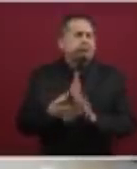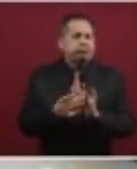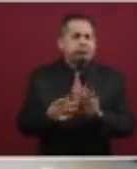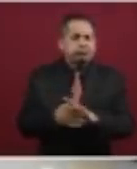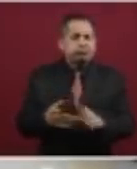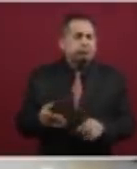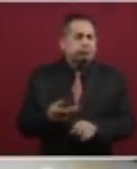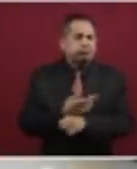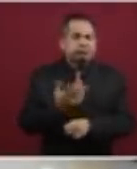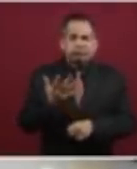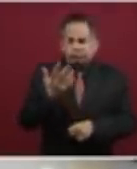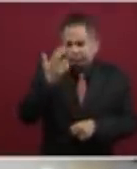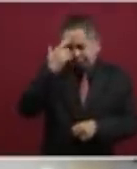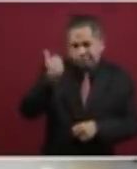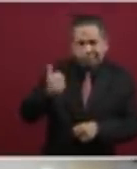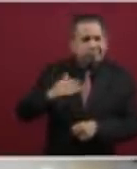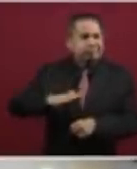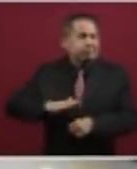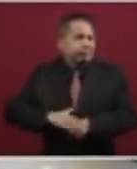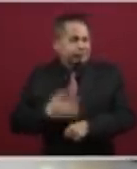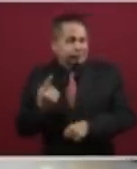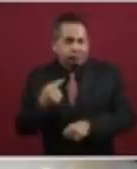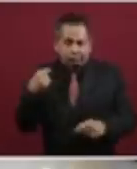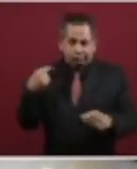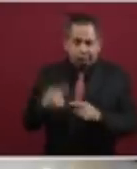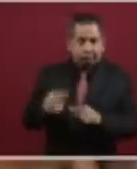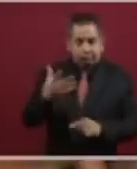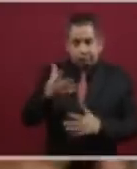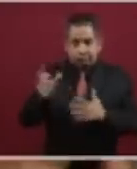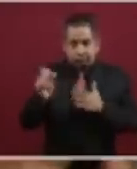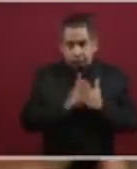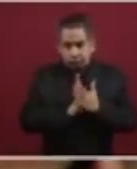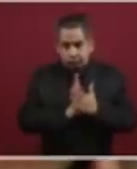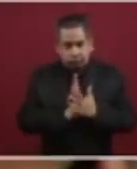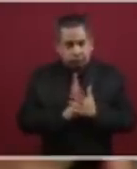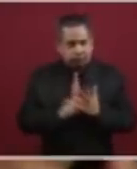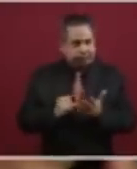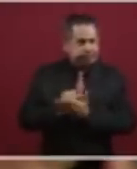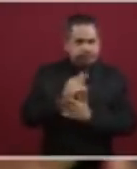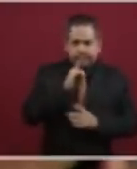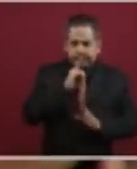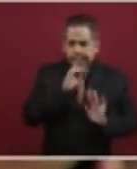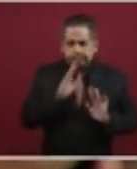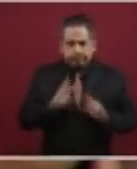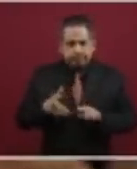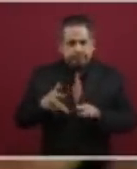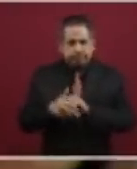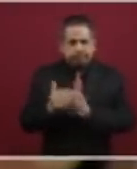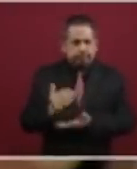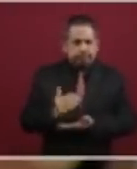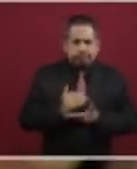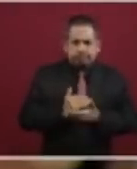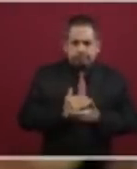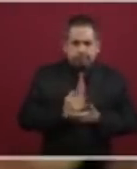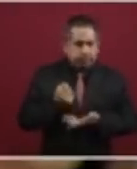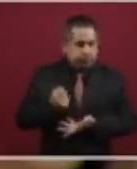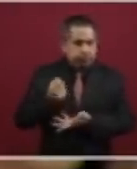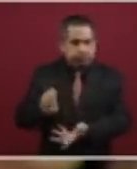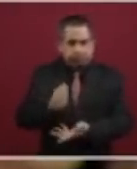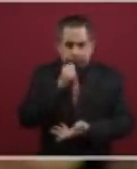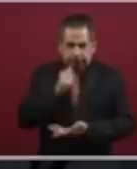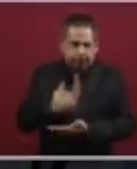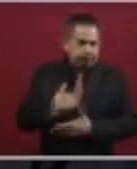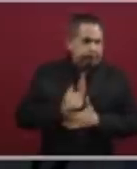es la razón? ¿A qué obedece que durante 5 meses se haya decidido retener recursos públicos para